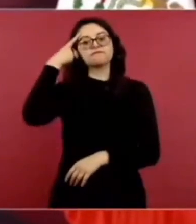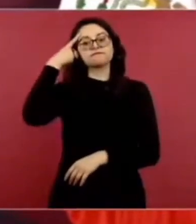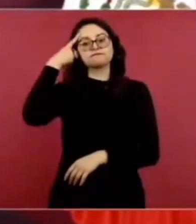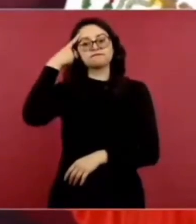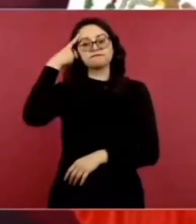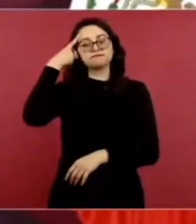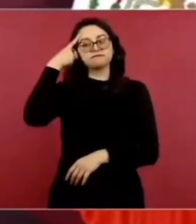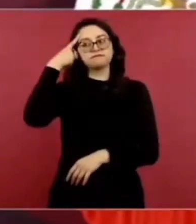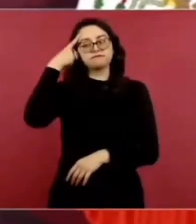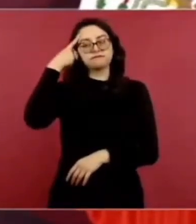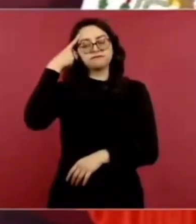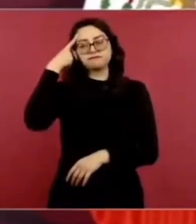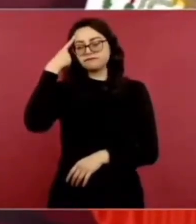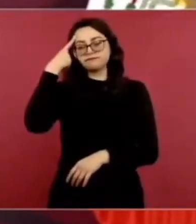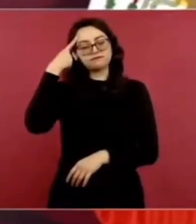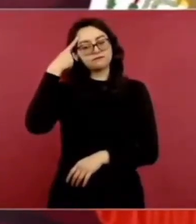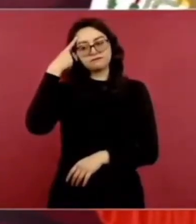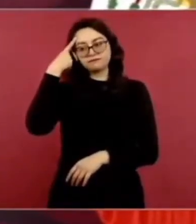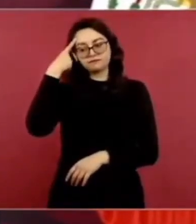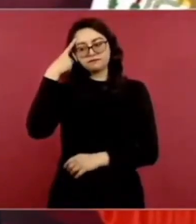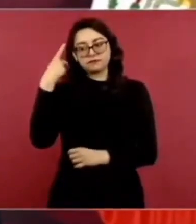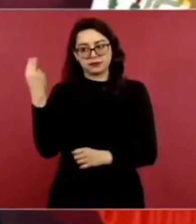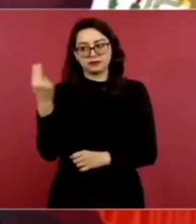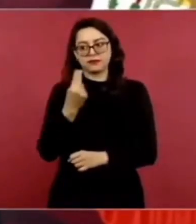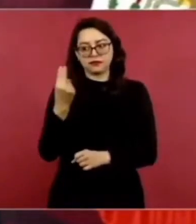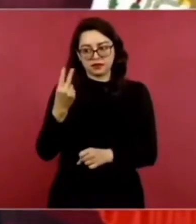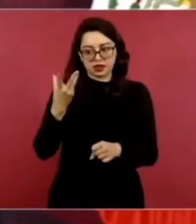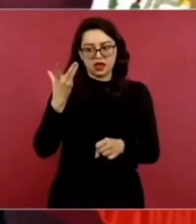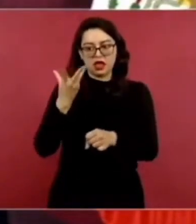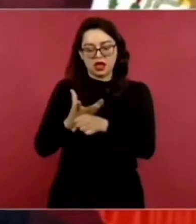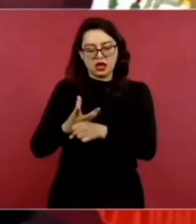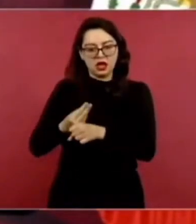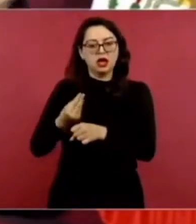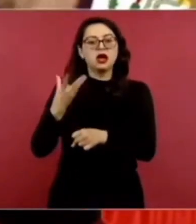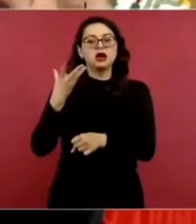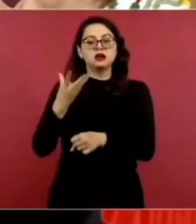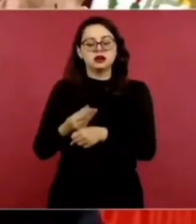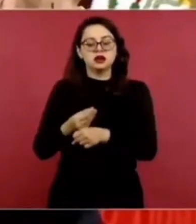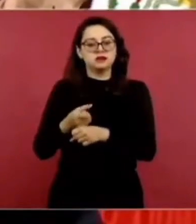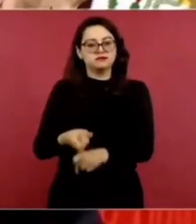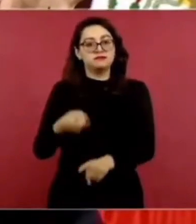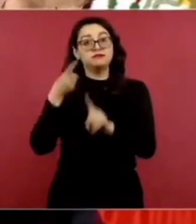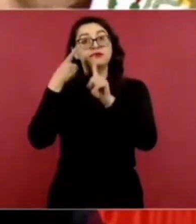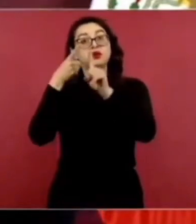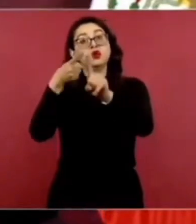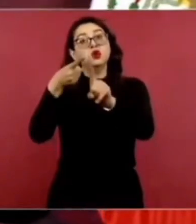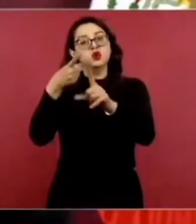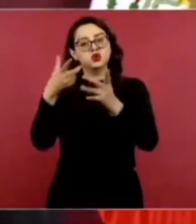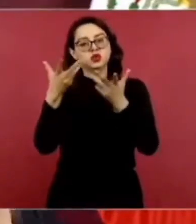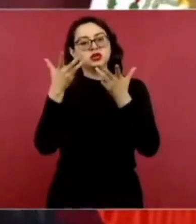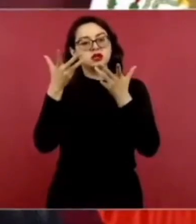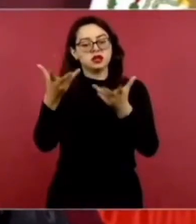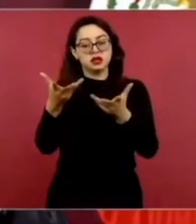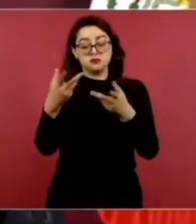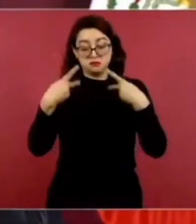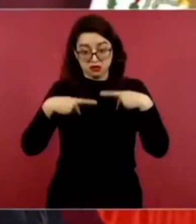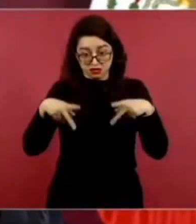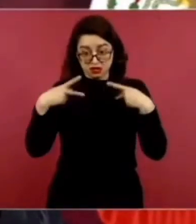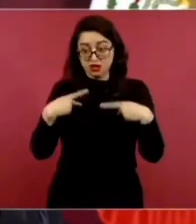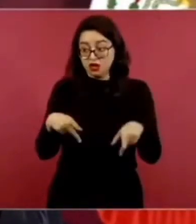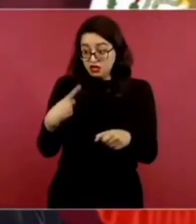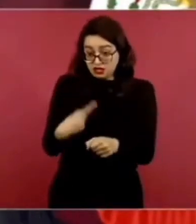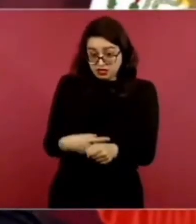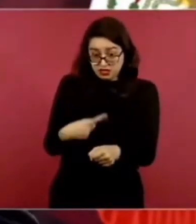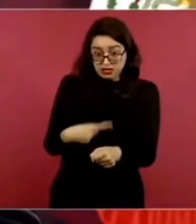es lo que queremos resolver. Ese es el ideal, de que el que se enferme,